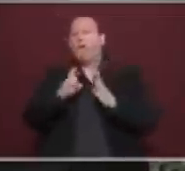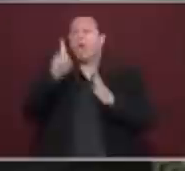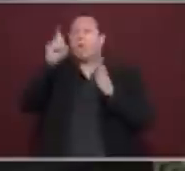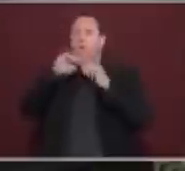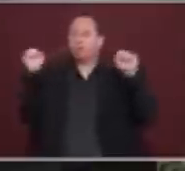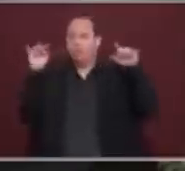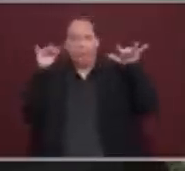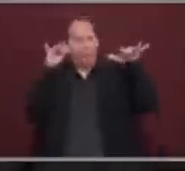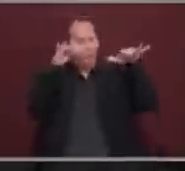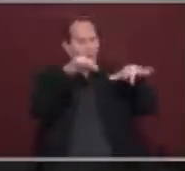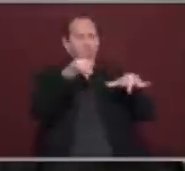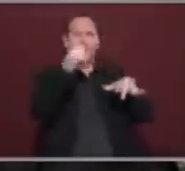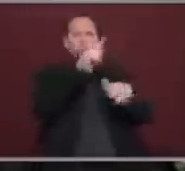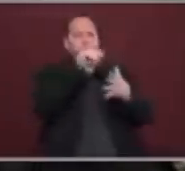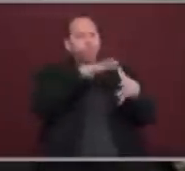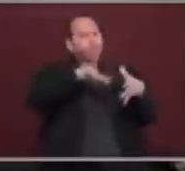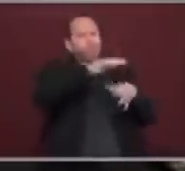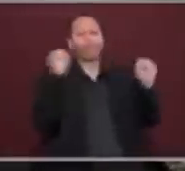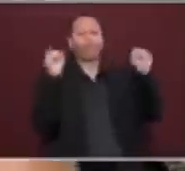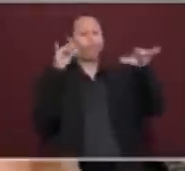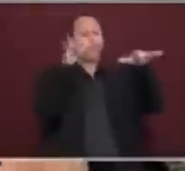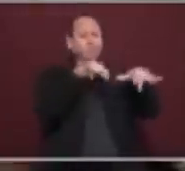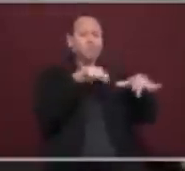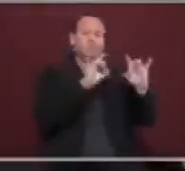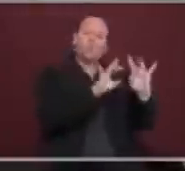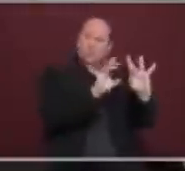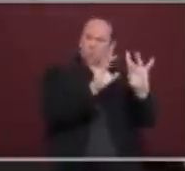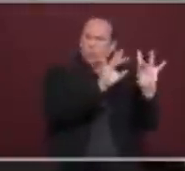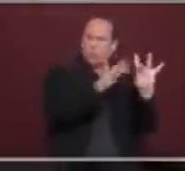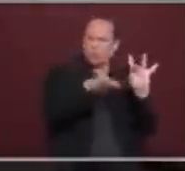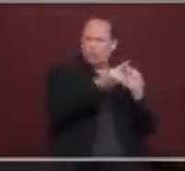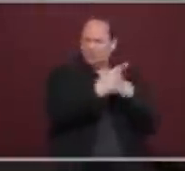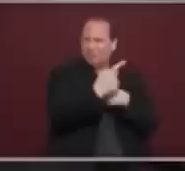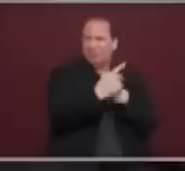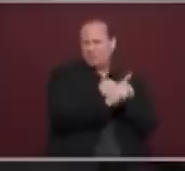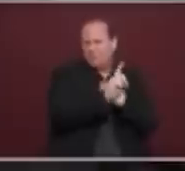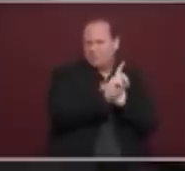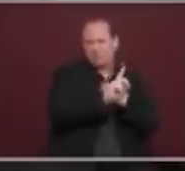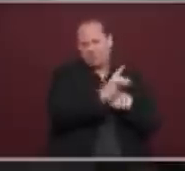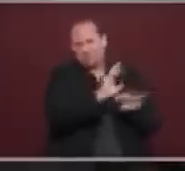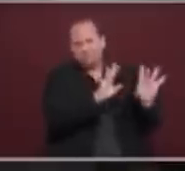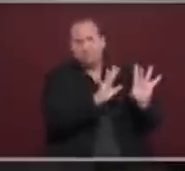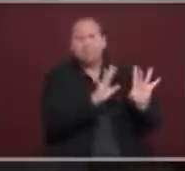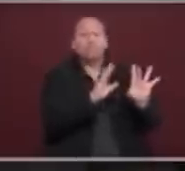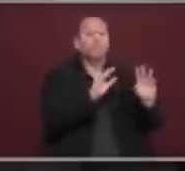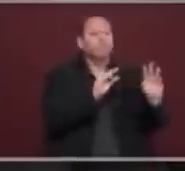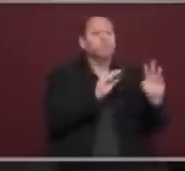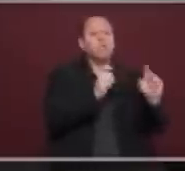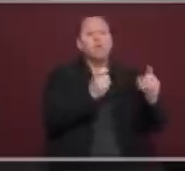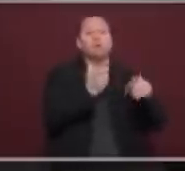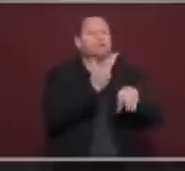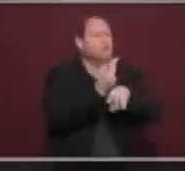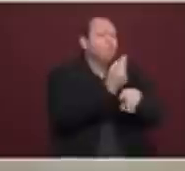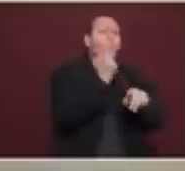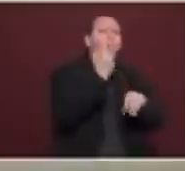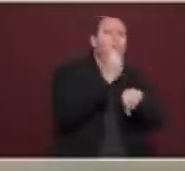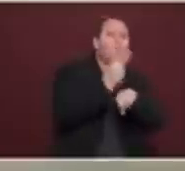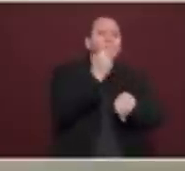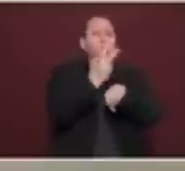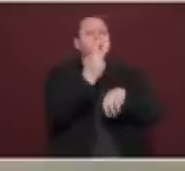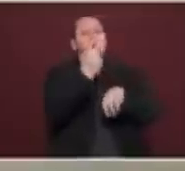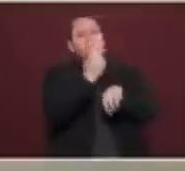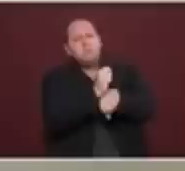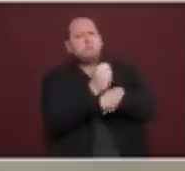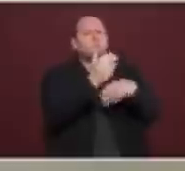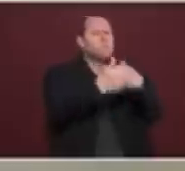elementos a una región donde había donde había un problema lo estabilizaban en una semana 15 días y ahí